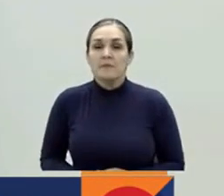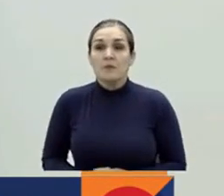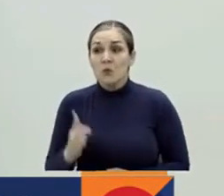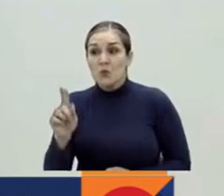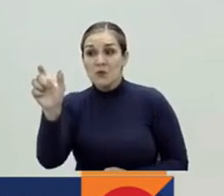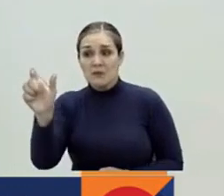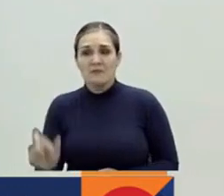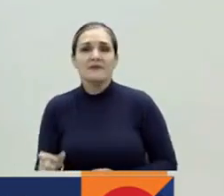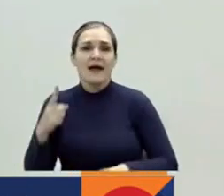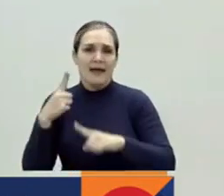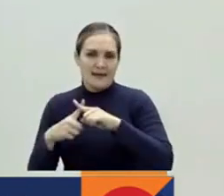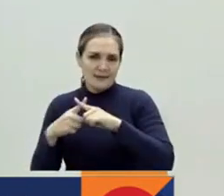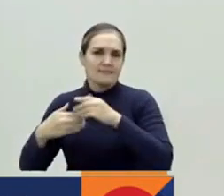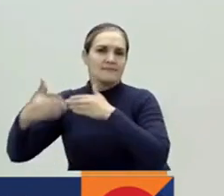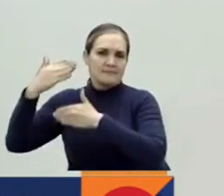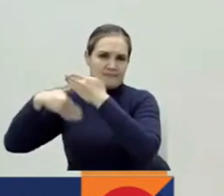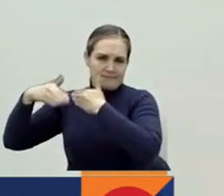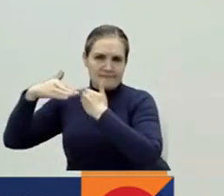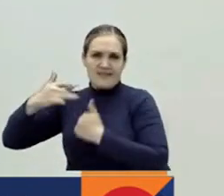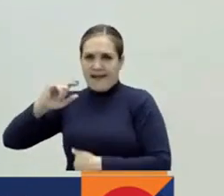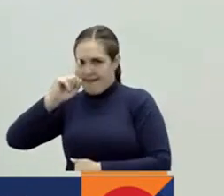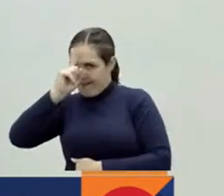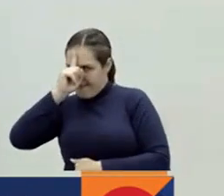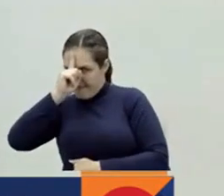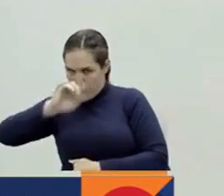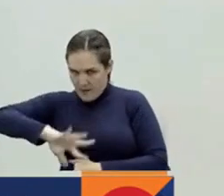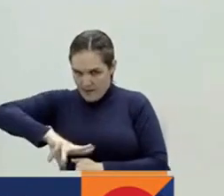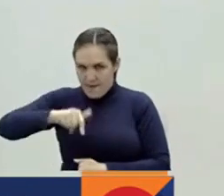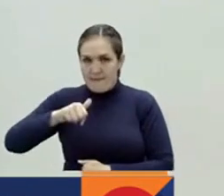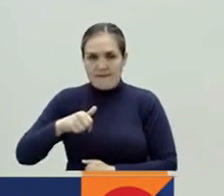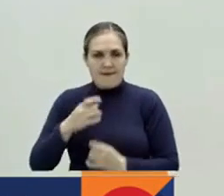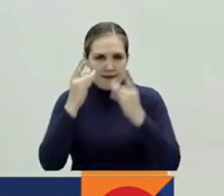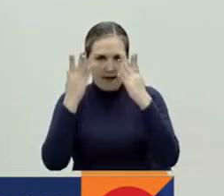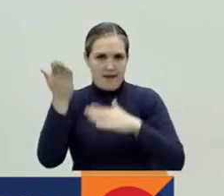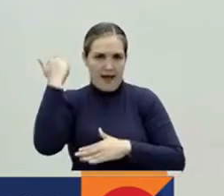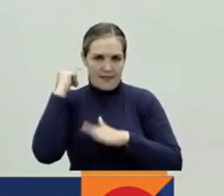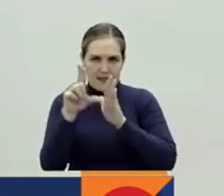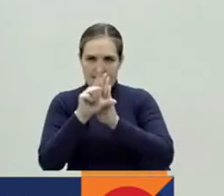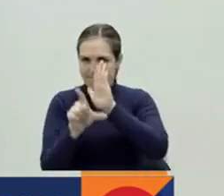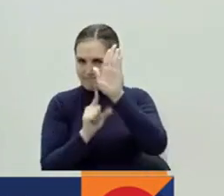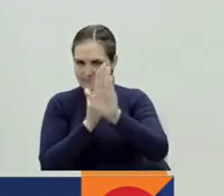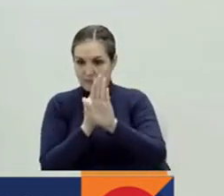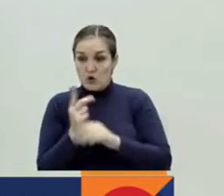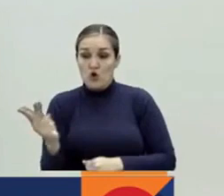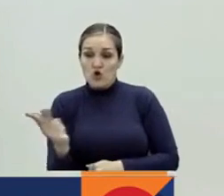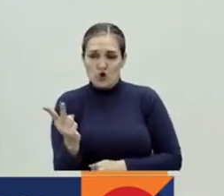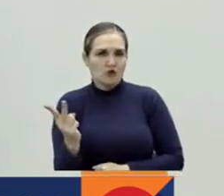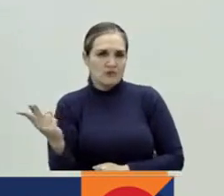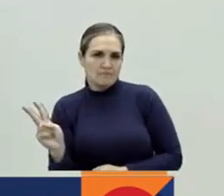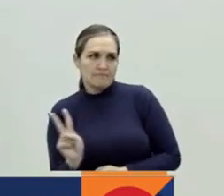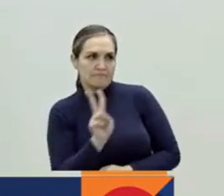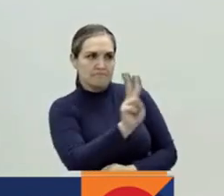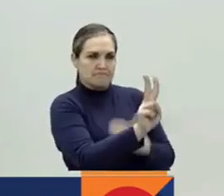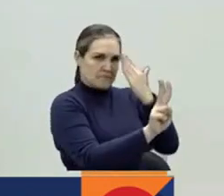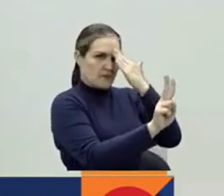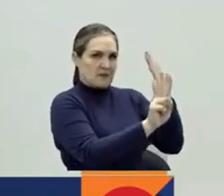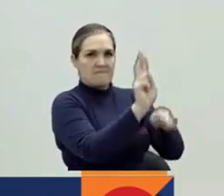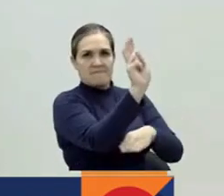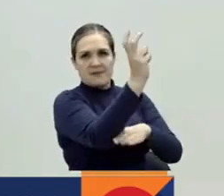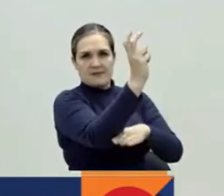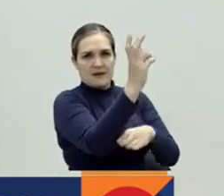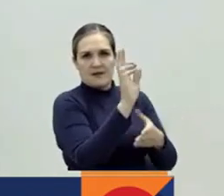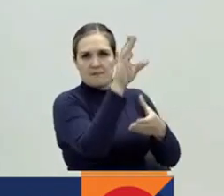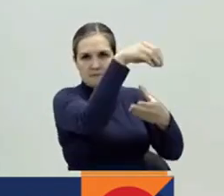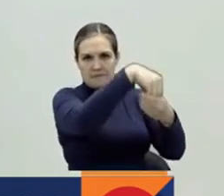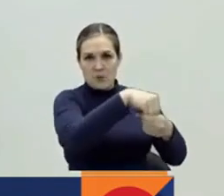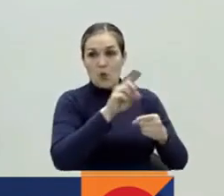presenta antecedentes por el delito de concierto para delinquir agravado y los 2 fueron dejados a disposición de la Fiscalía General de la Nación